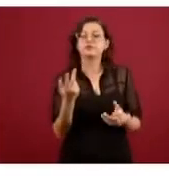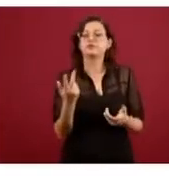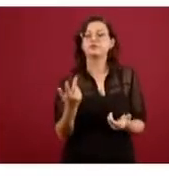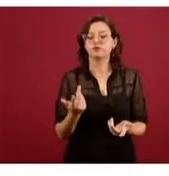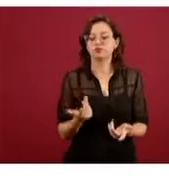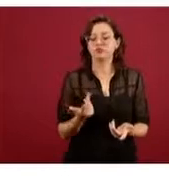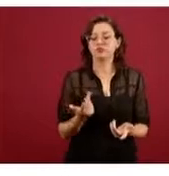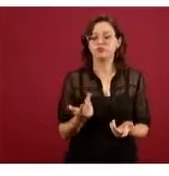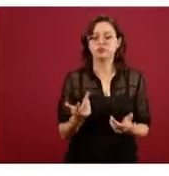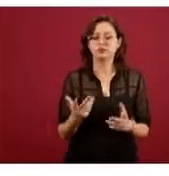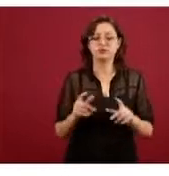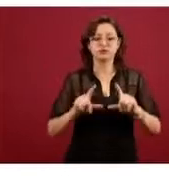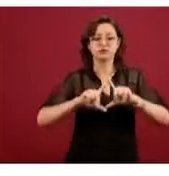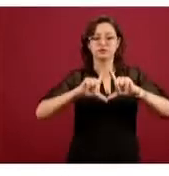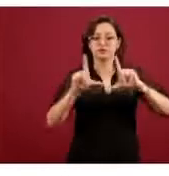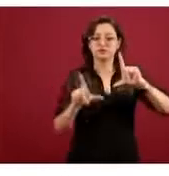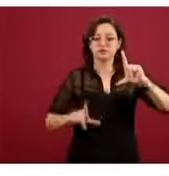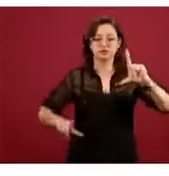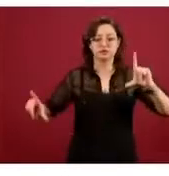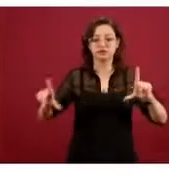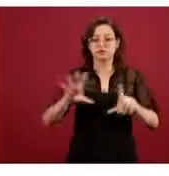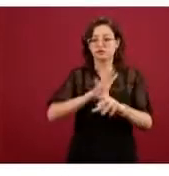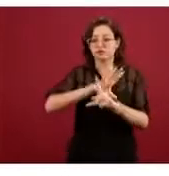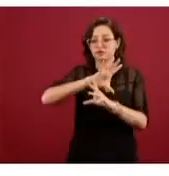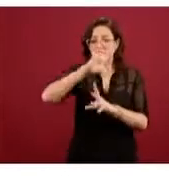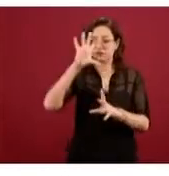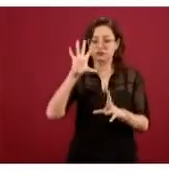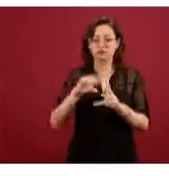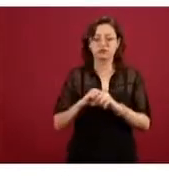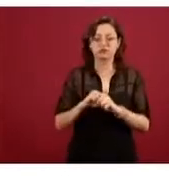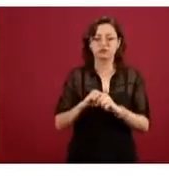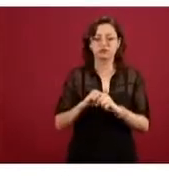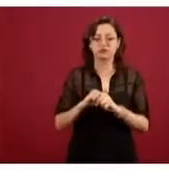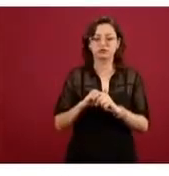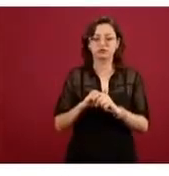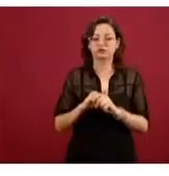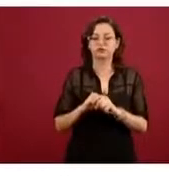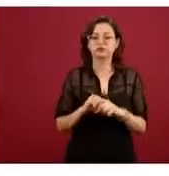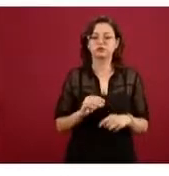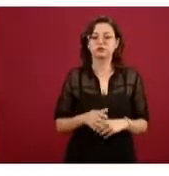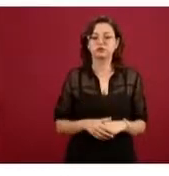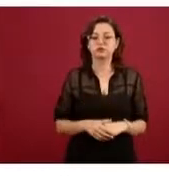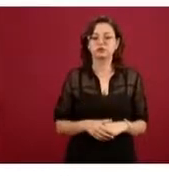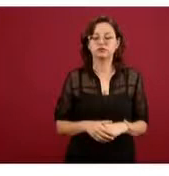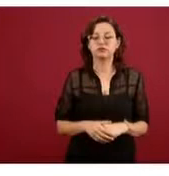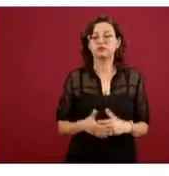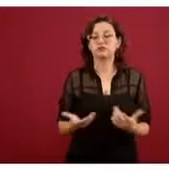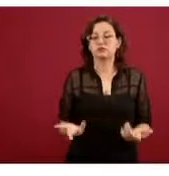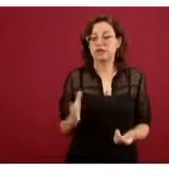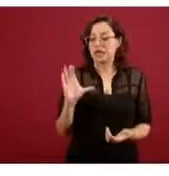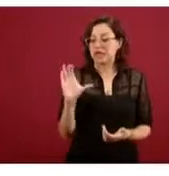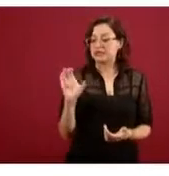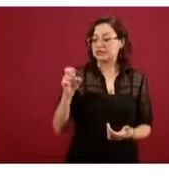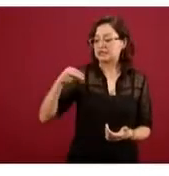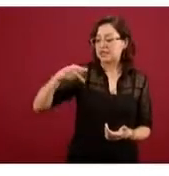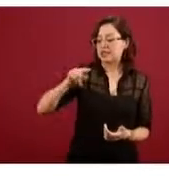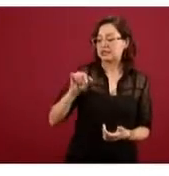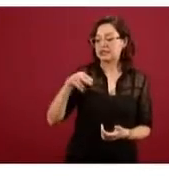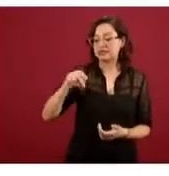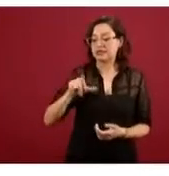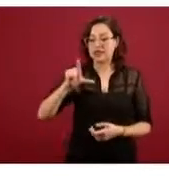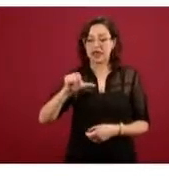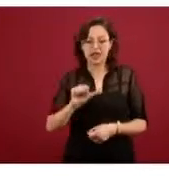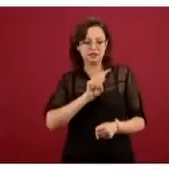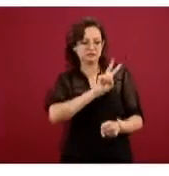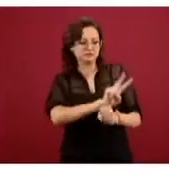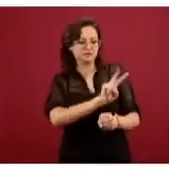de que cubren todo el territorio nacional. ¿Qué se pretende con la vigilancia Centinela? Como lo hemos explicado,